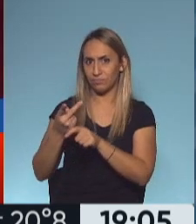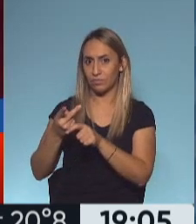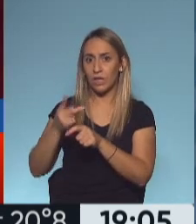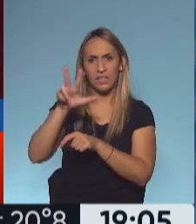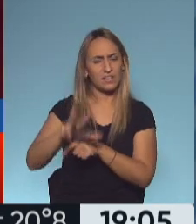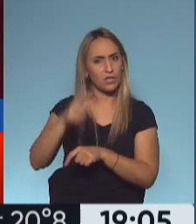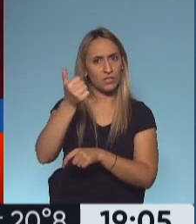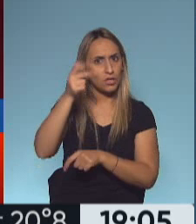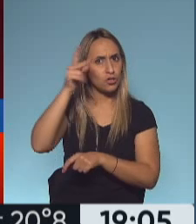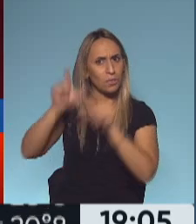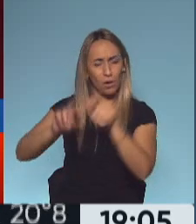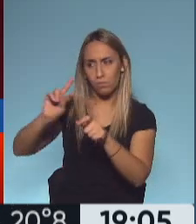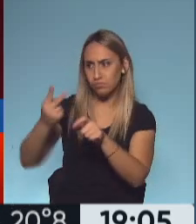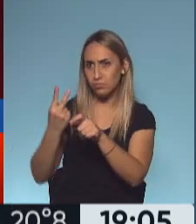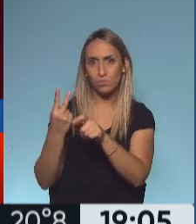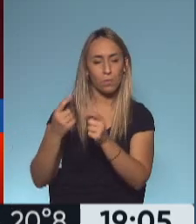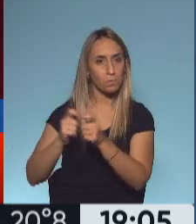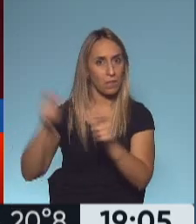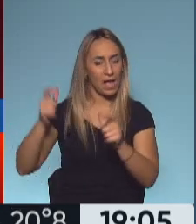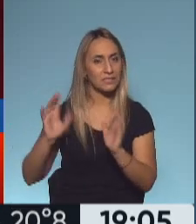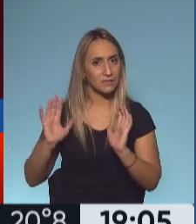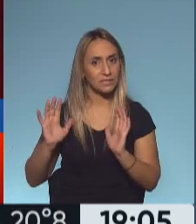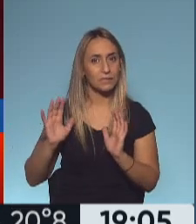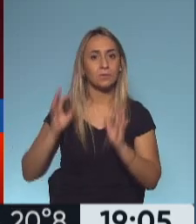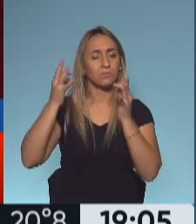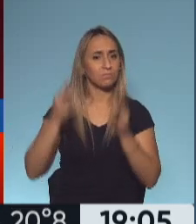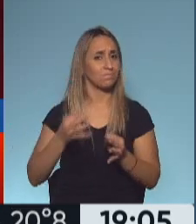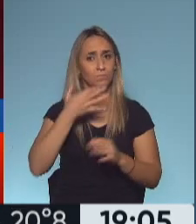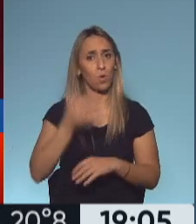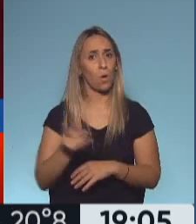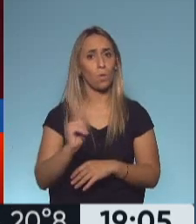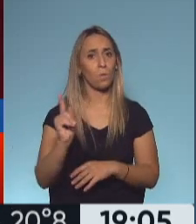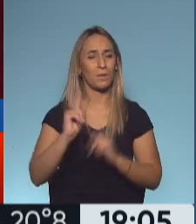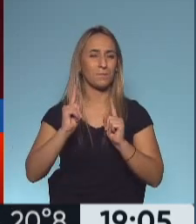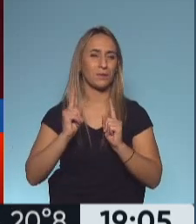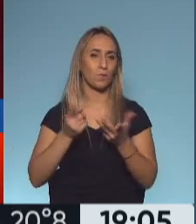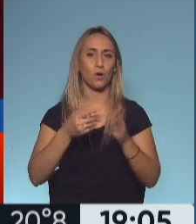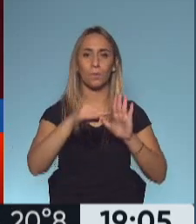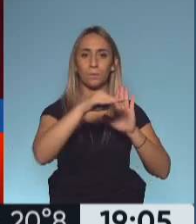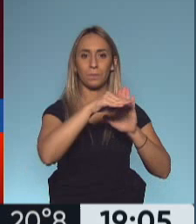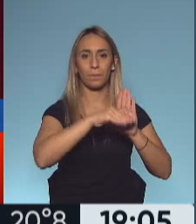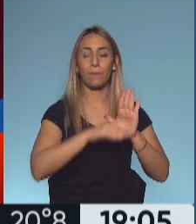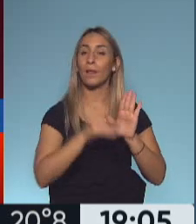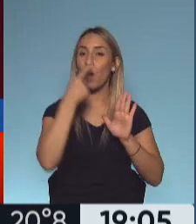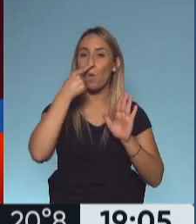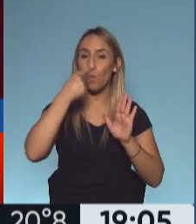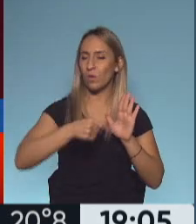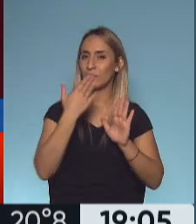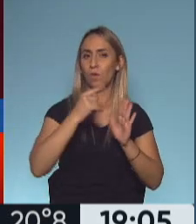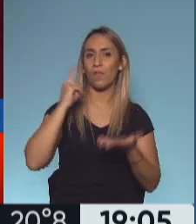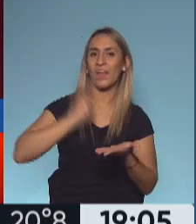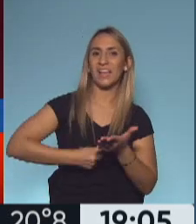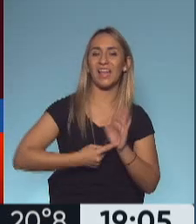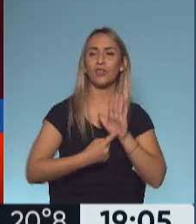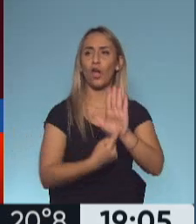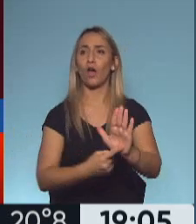368, fundamentalmente porque no se cumple tal como se definió el último DNU, porque se